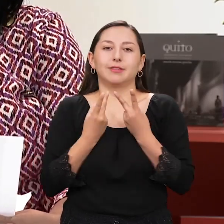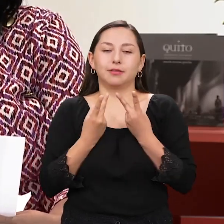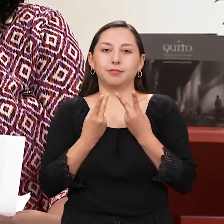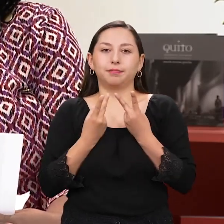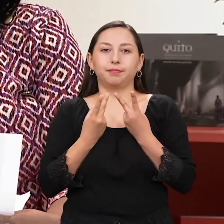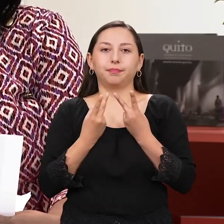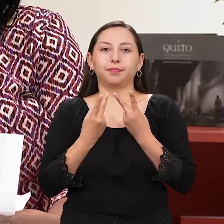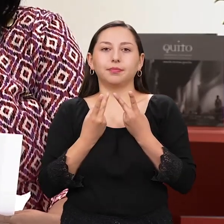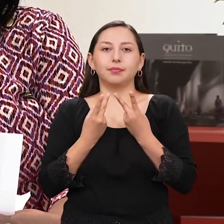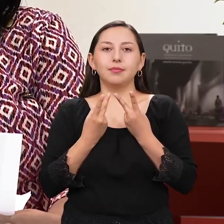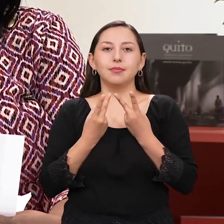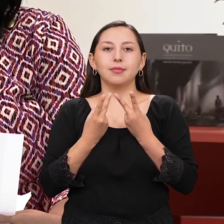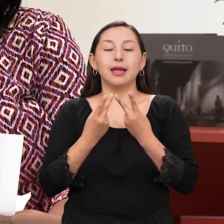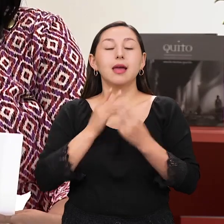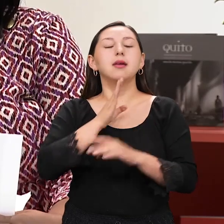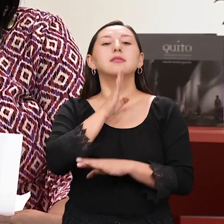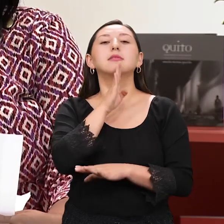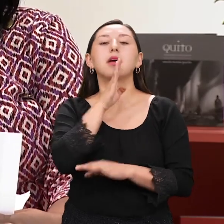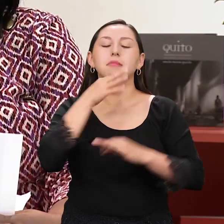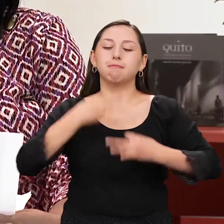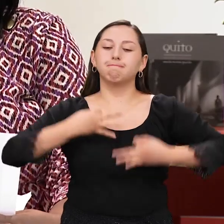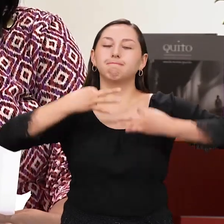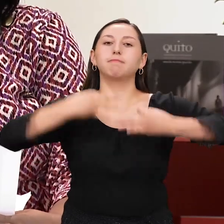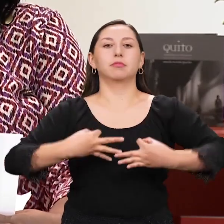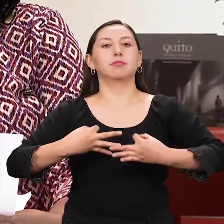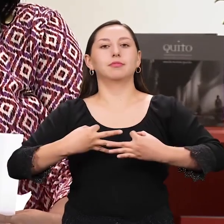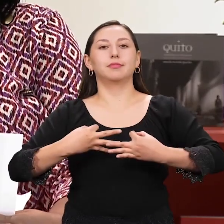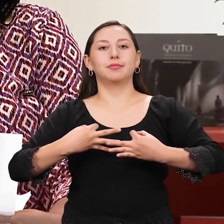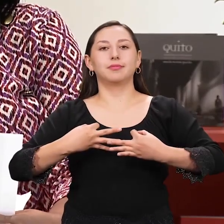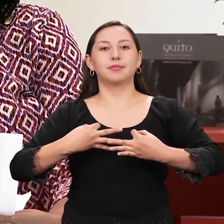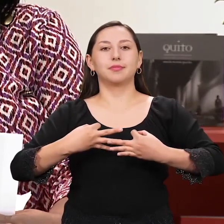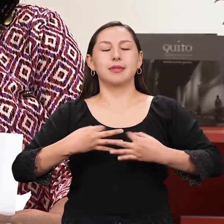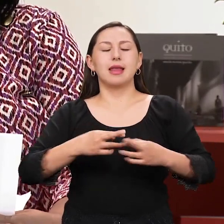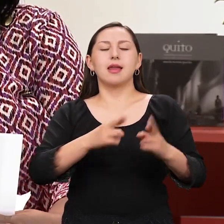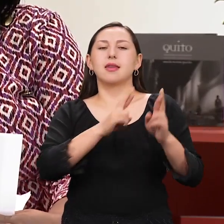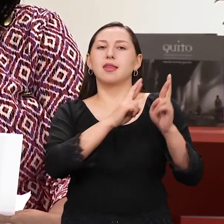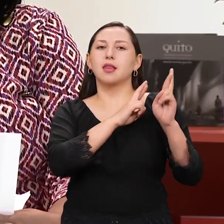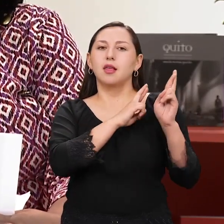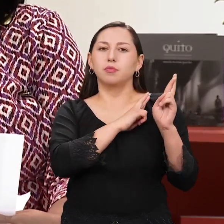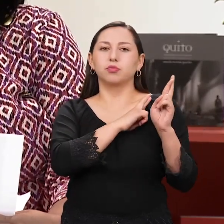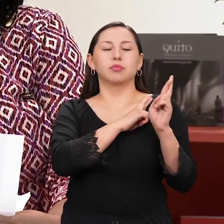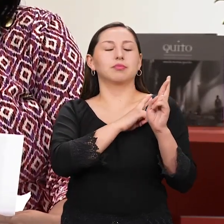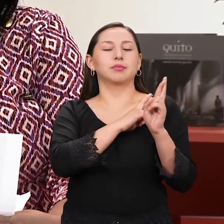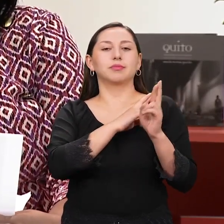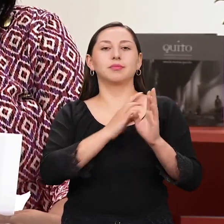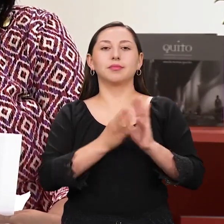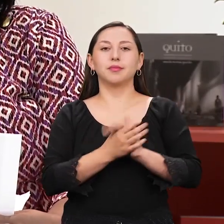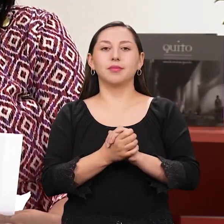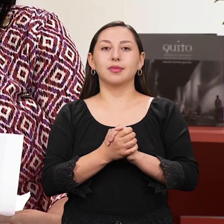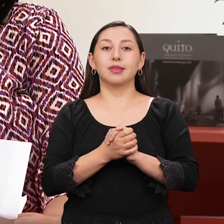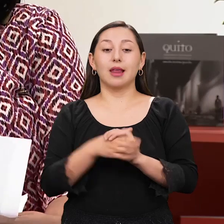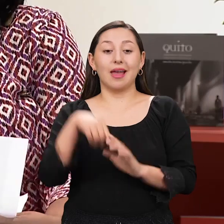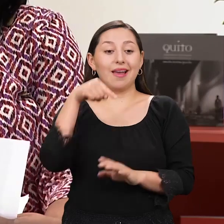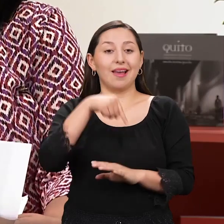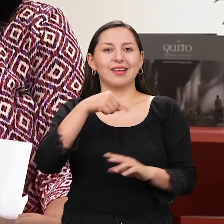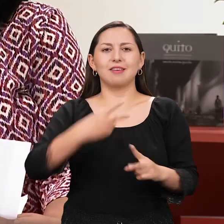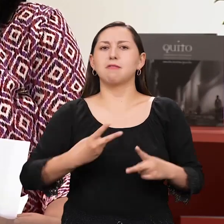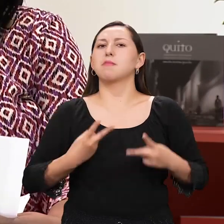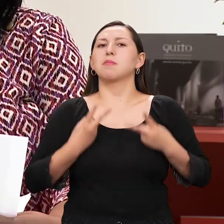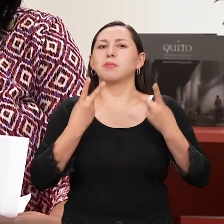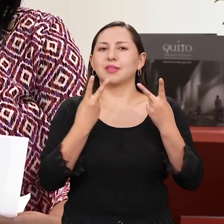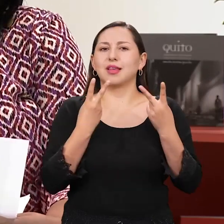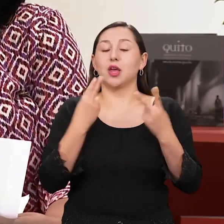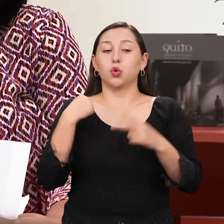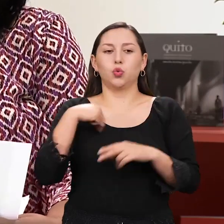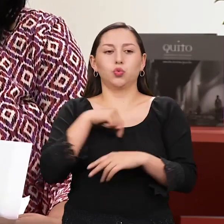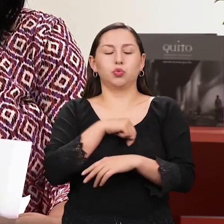Procuro hacer lo que digo que voy a hacer y siempre me llevo de una frase, ¿no? Al mundo no venimos a ser buenos o